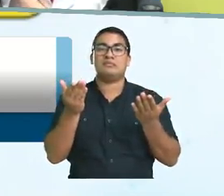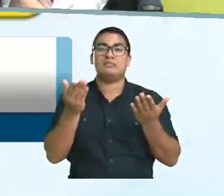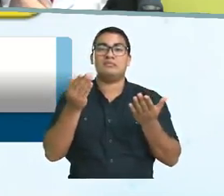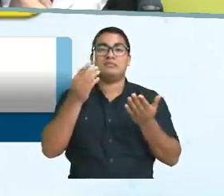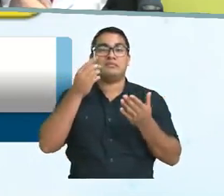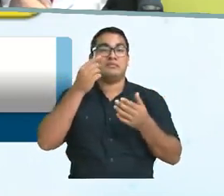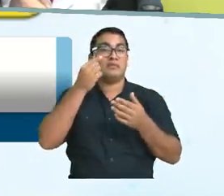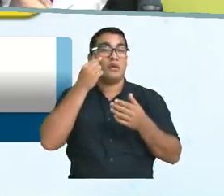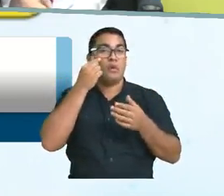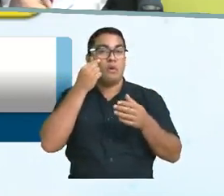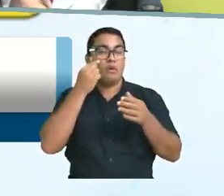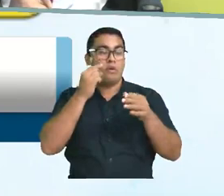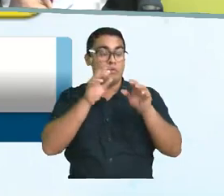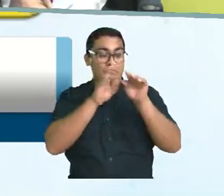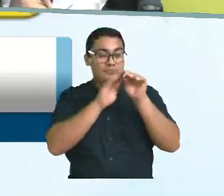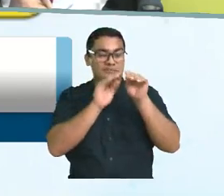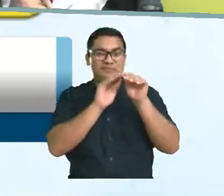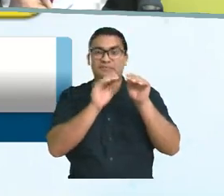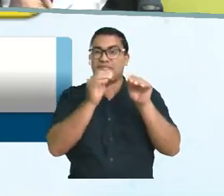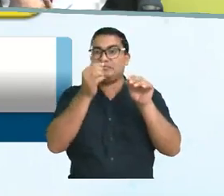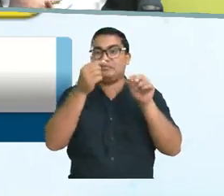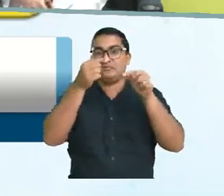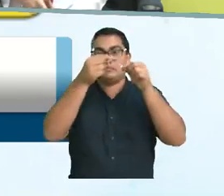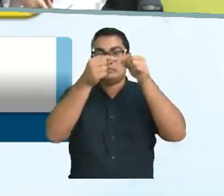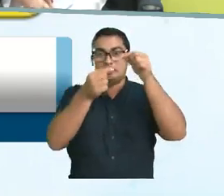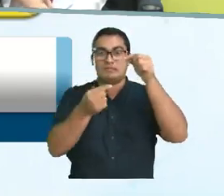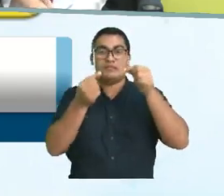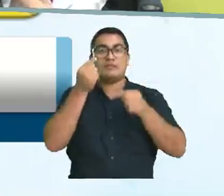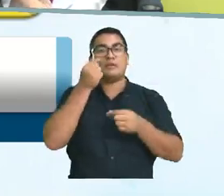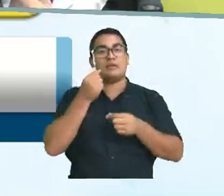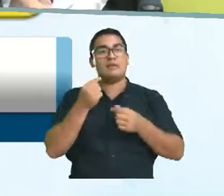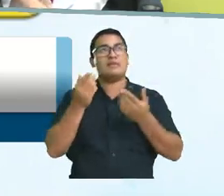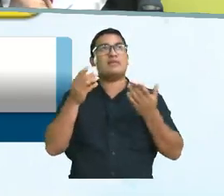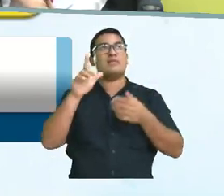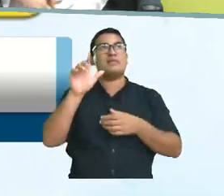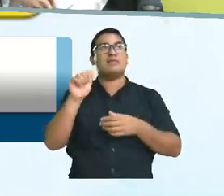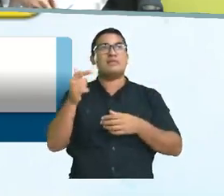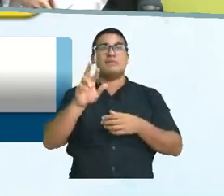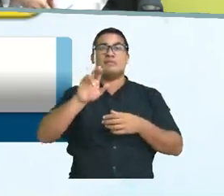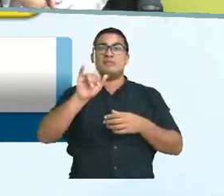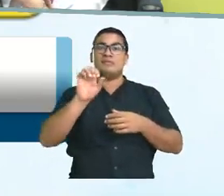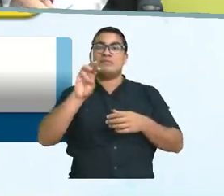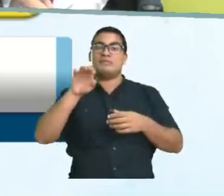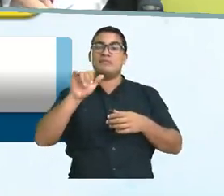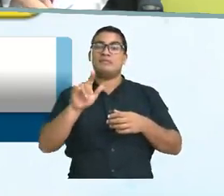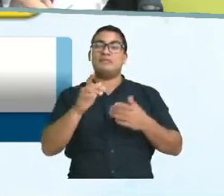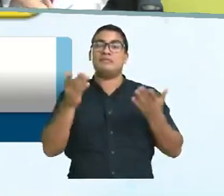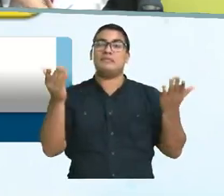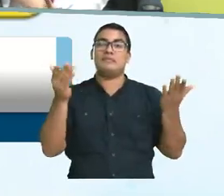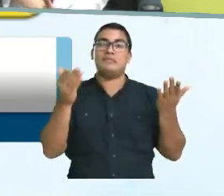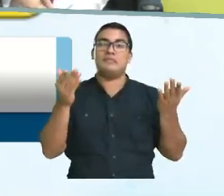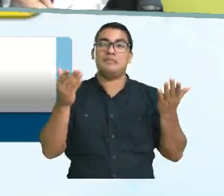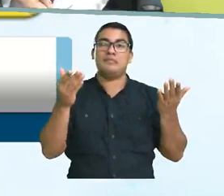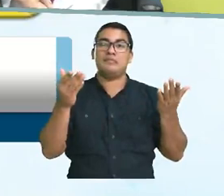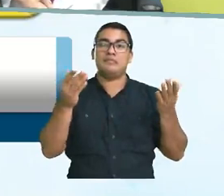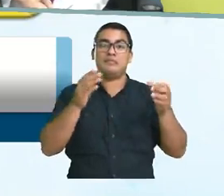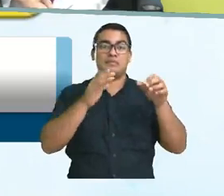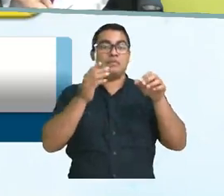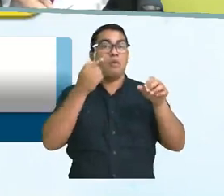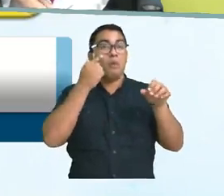acuosa que está producida por la glándula lagrimal. La glándula lagrimal, que se encuentra en la parte superior de la